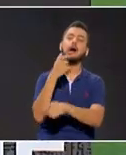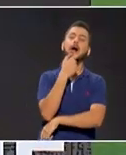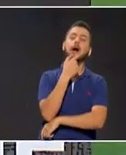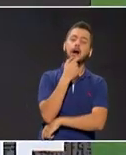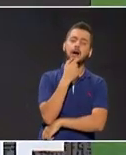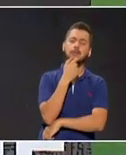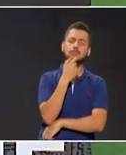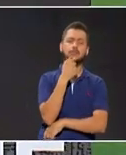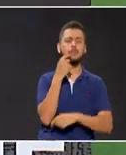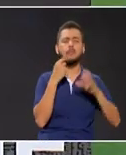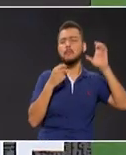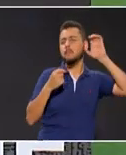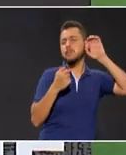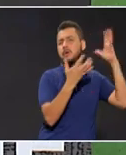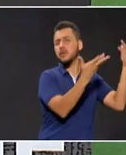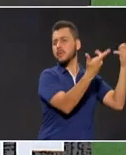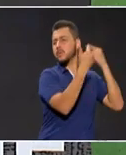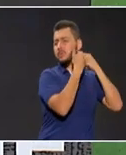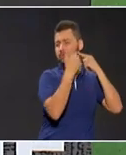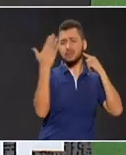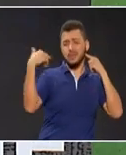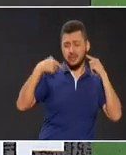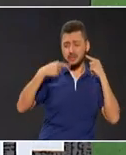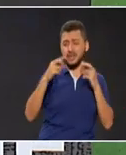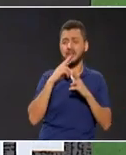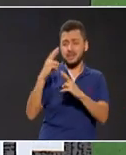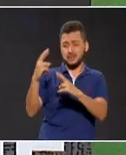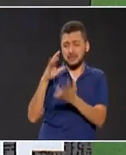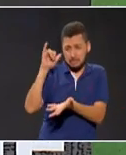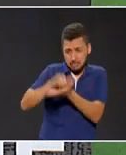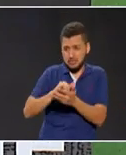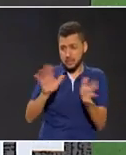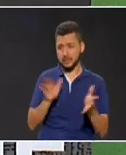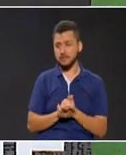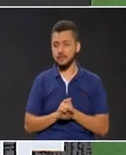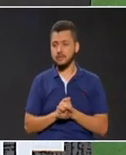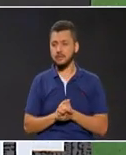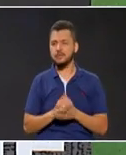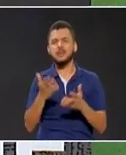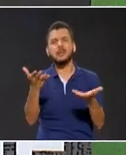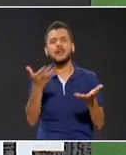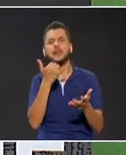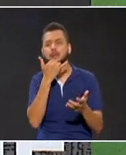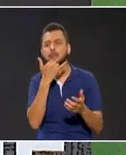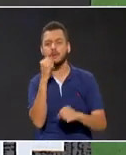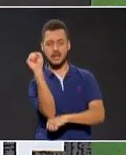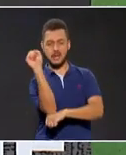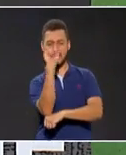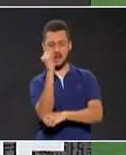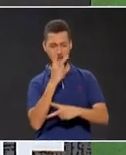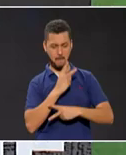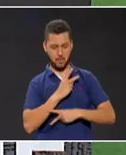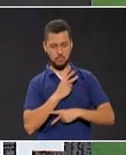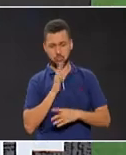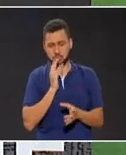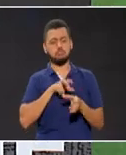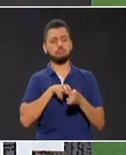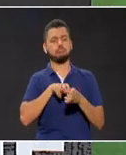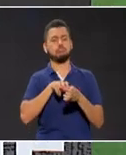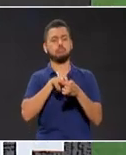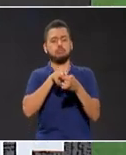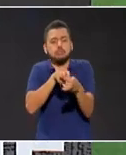varias veces en otros debates suya y es muy válida, pero el que no se quiera bajar del carro particular, el que por